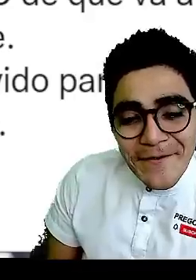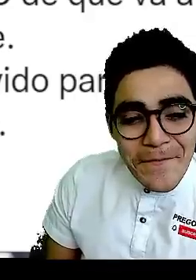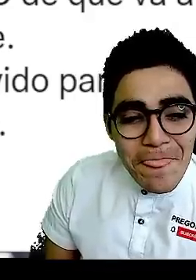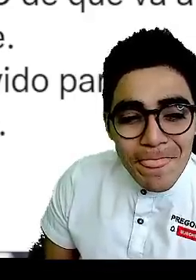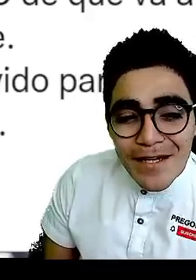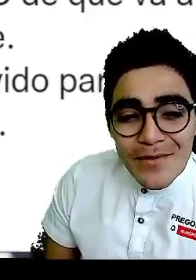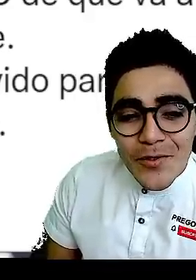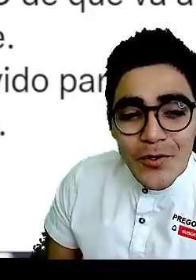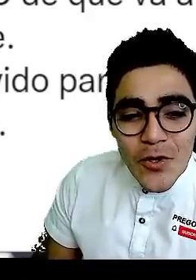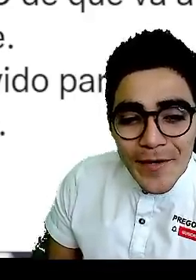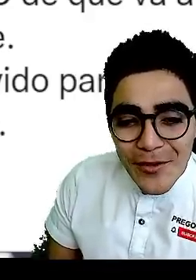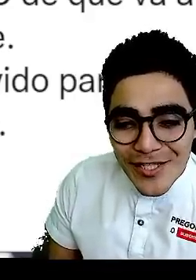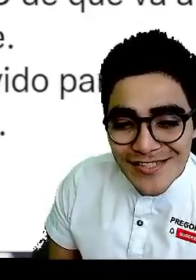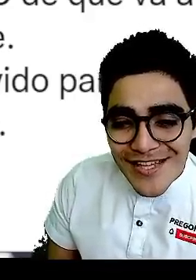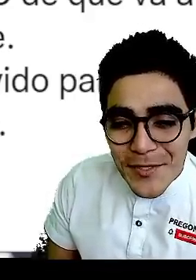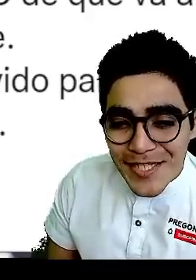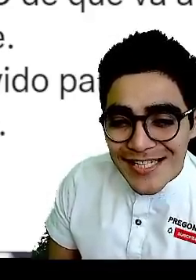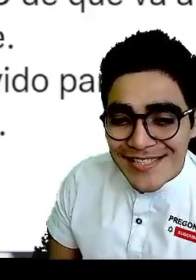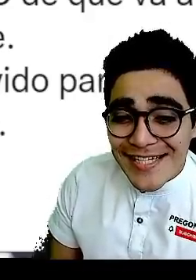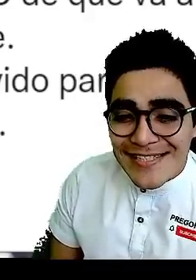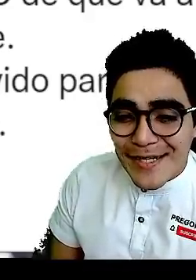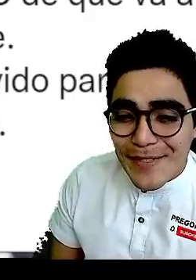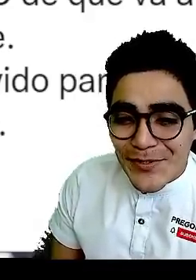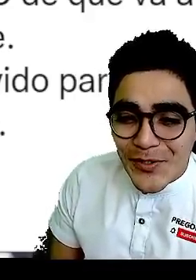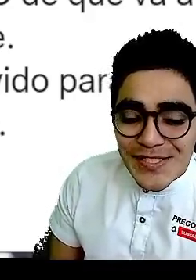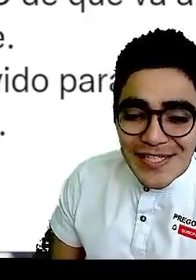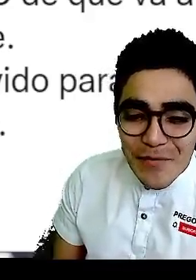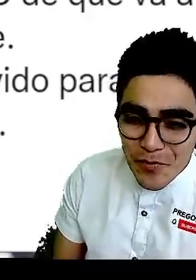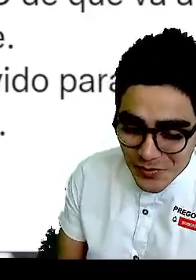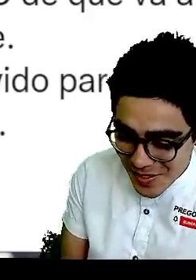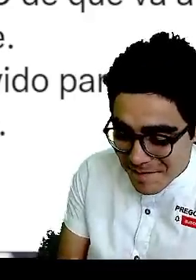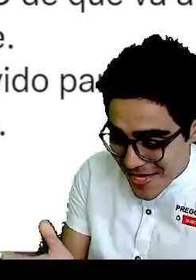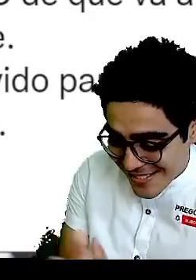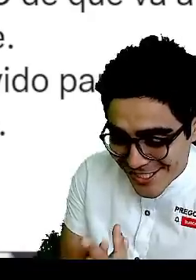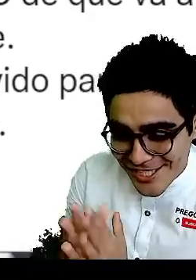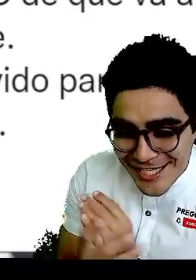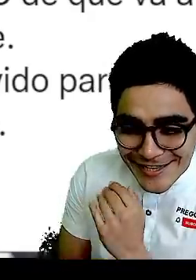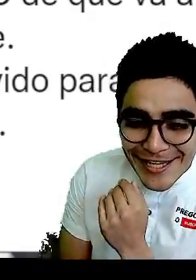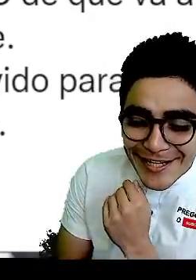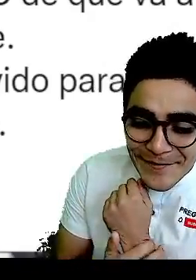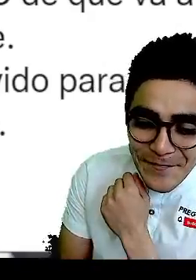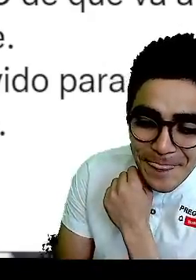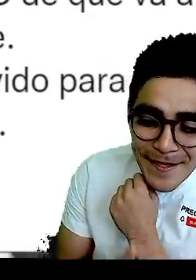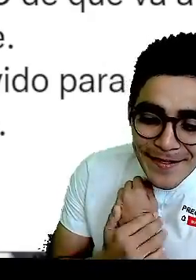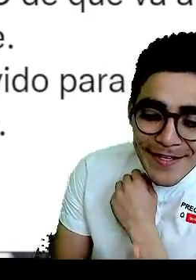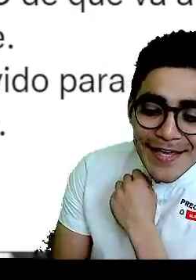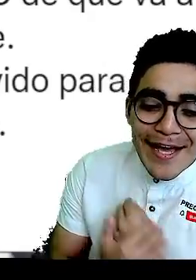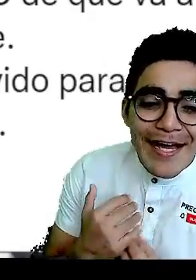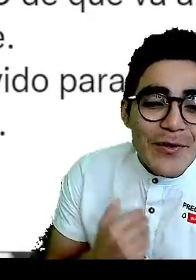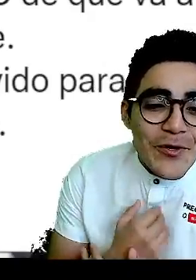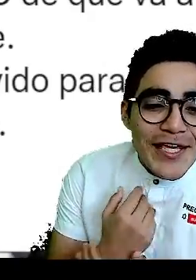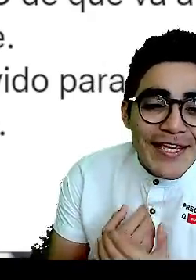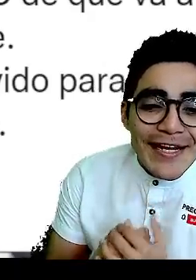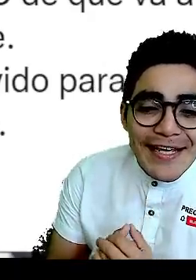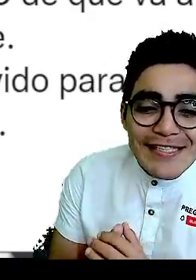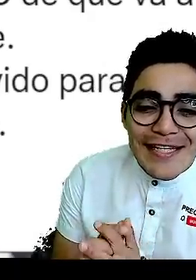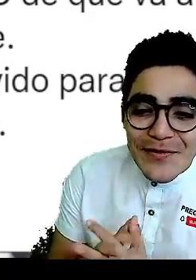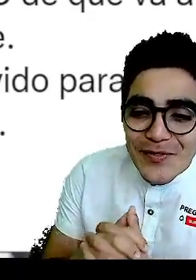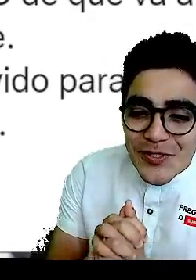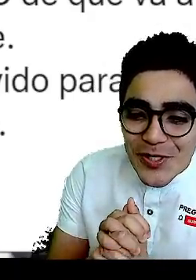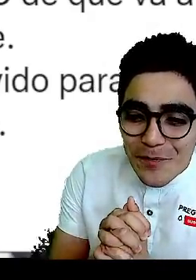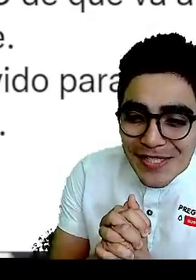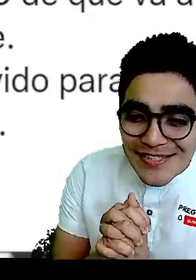han de sentir todo obradorista de verdad se estremeció y se le puso la piel chinita al oír